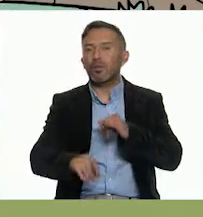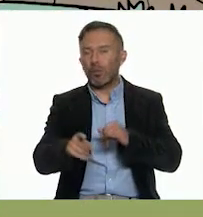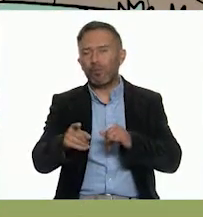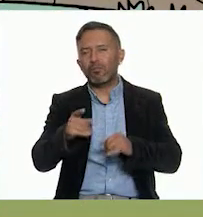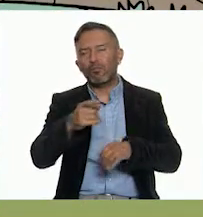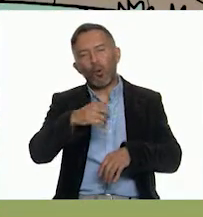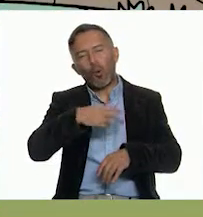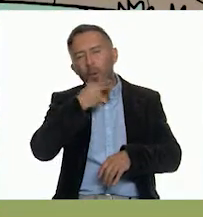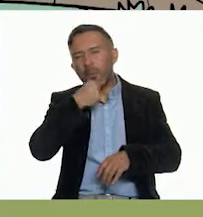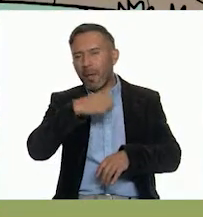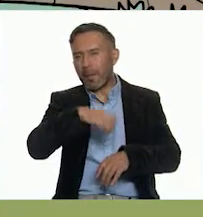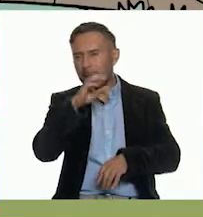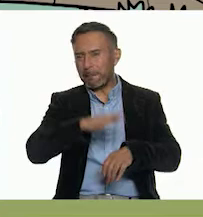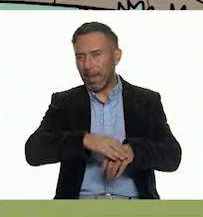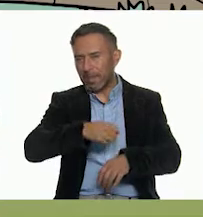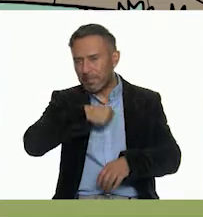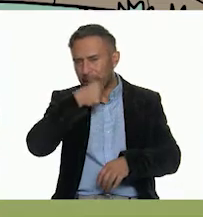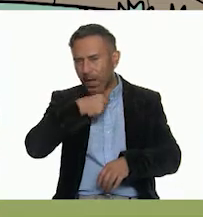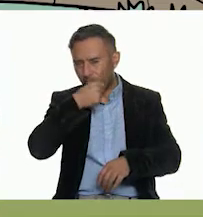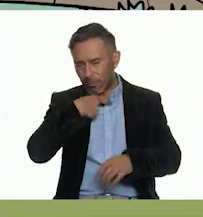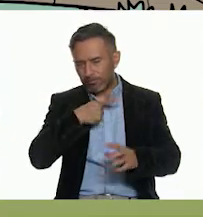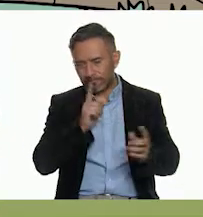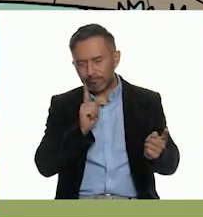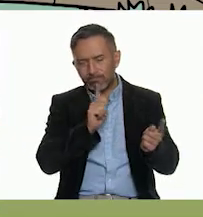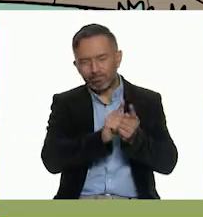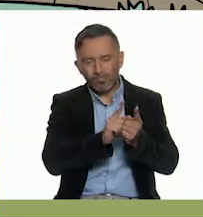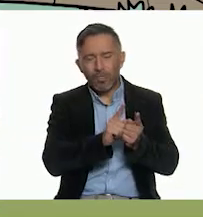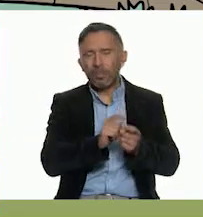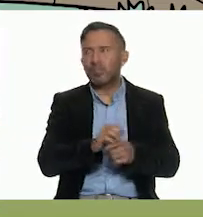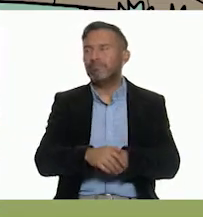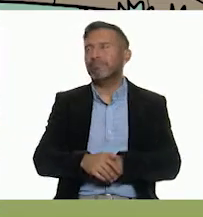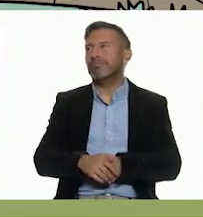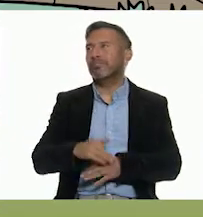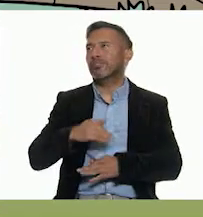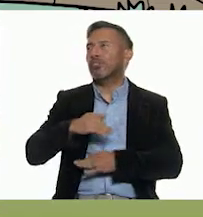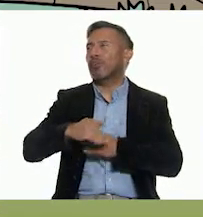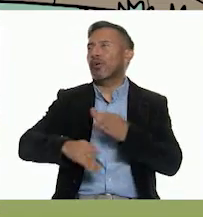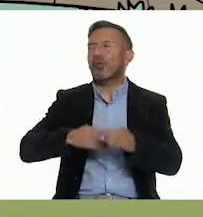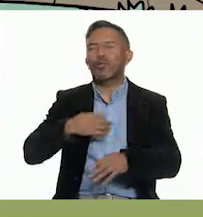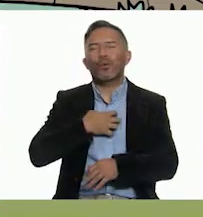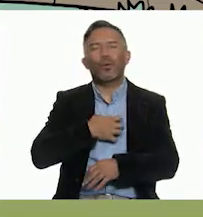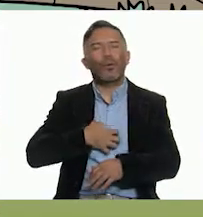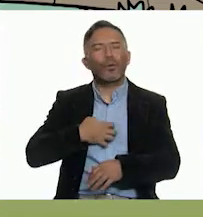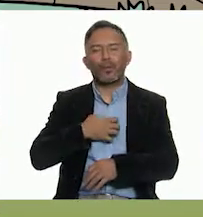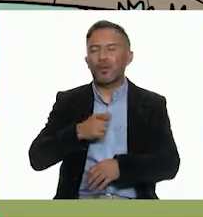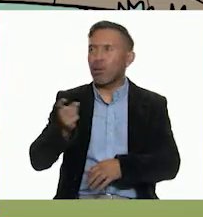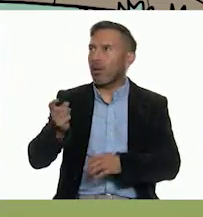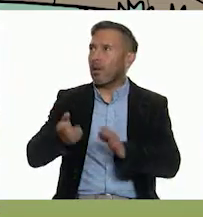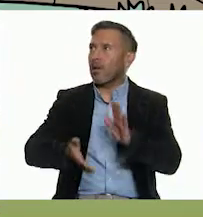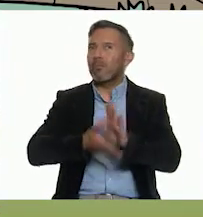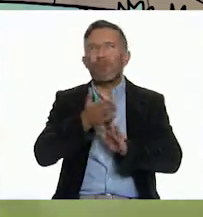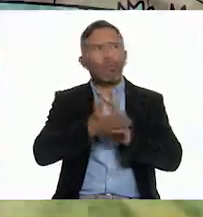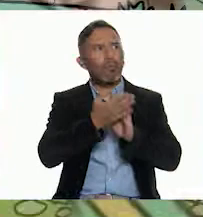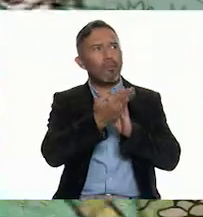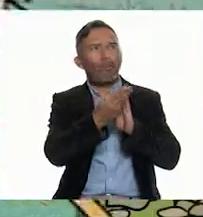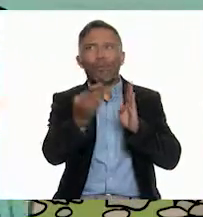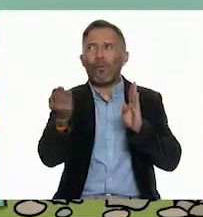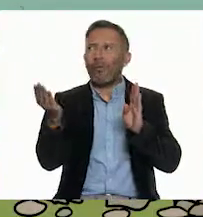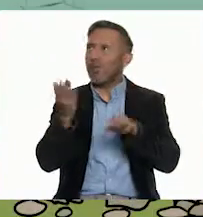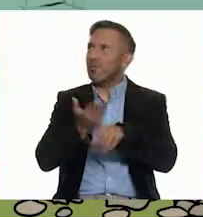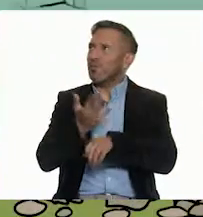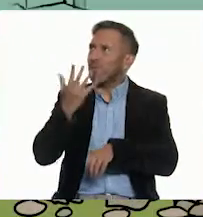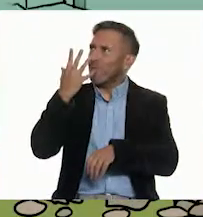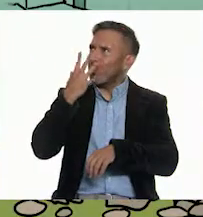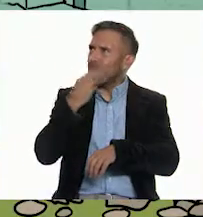al más viejo, que le dijo: todos estamos muy contentos y orgullosos de tener una muralla tan bonita. Llena